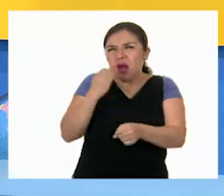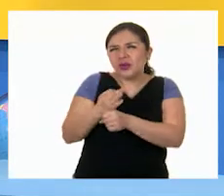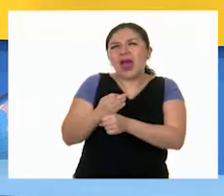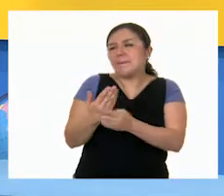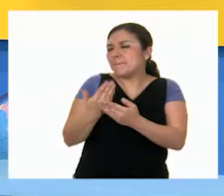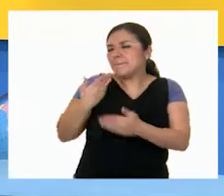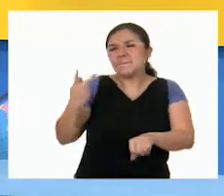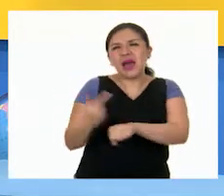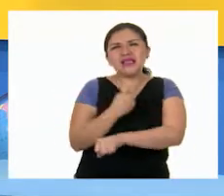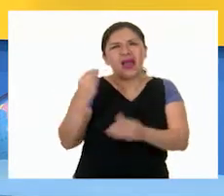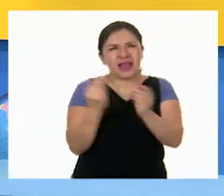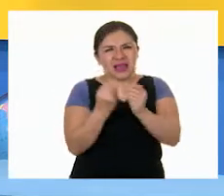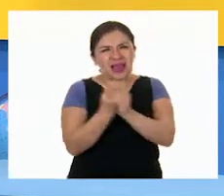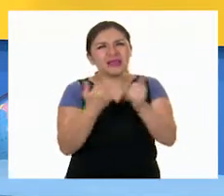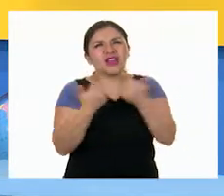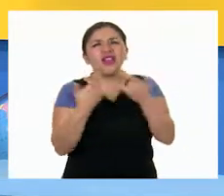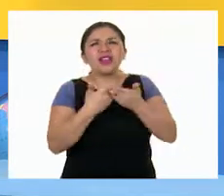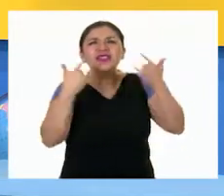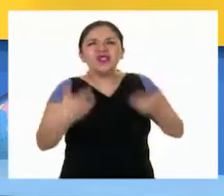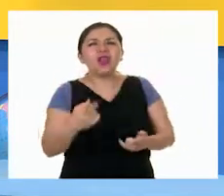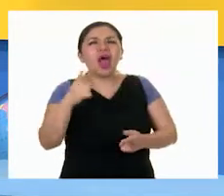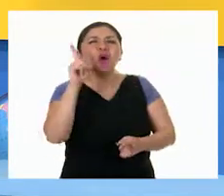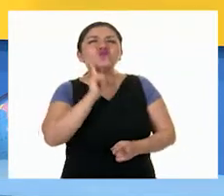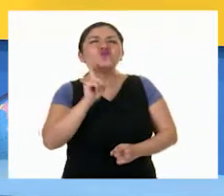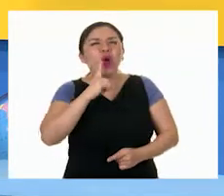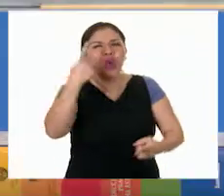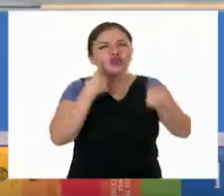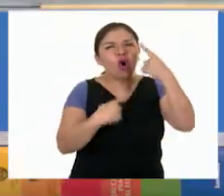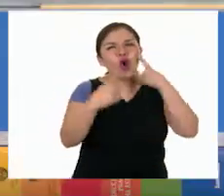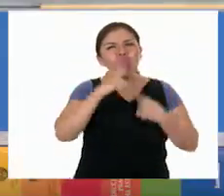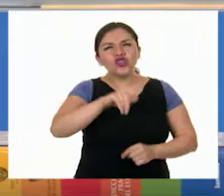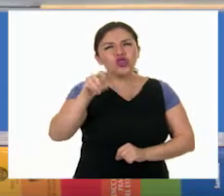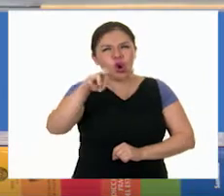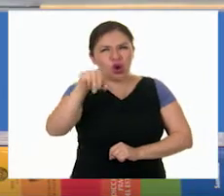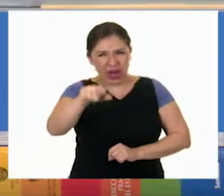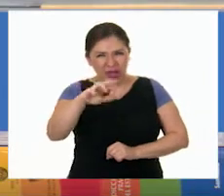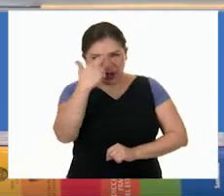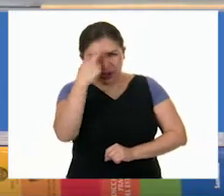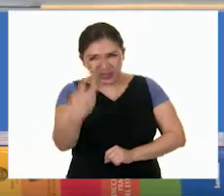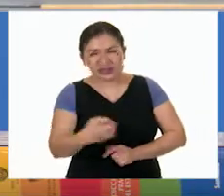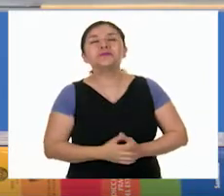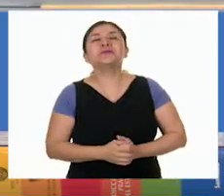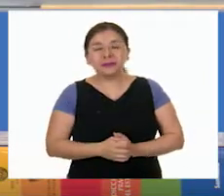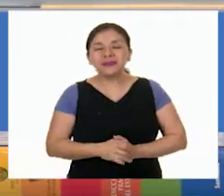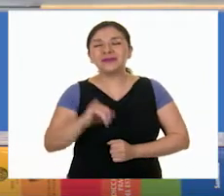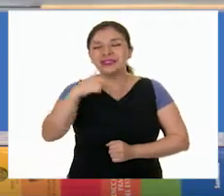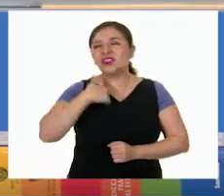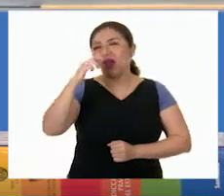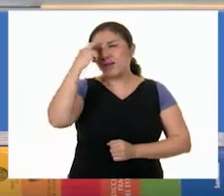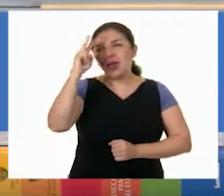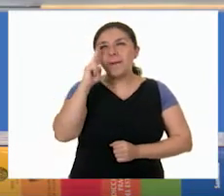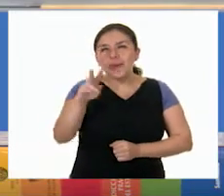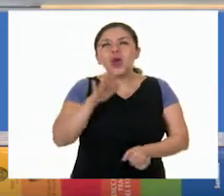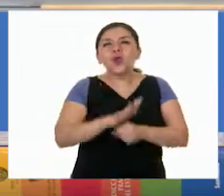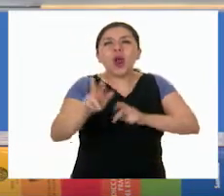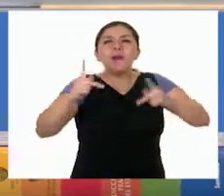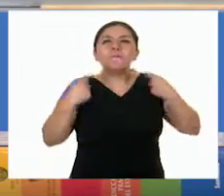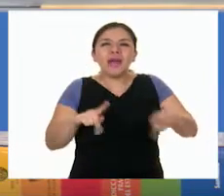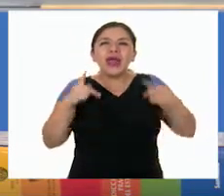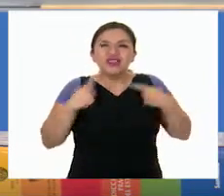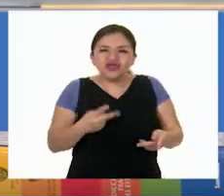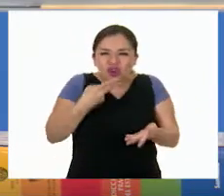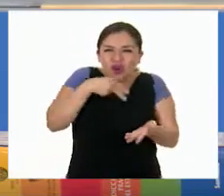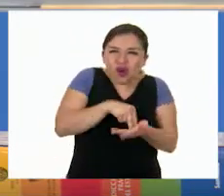clase pasada con la leyenda de la Llorona, ¿se acuerdan? Sí, que me acuerdo que vimos los personajes y luego